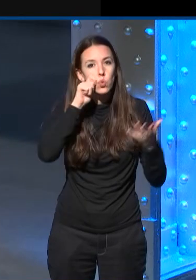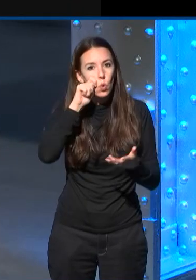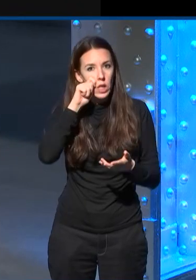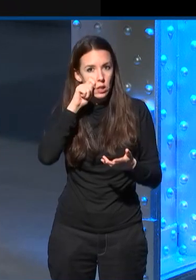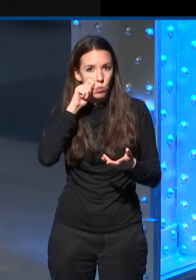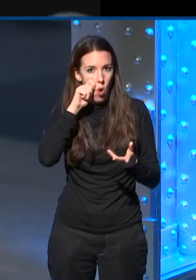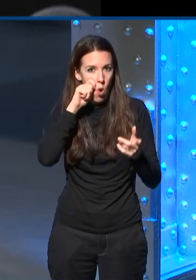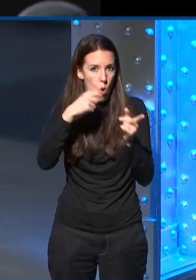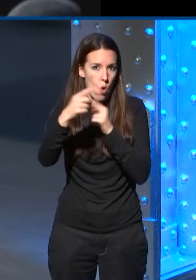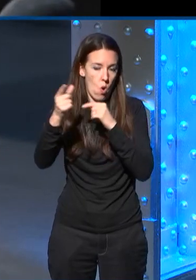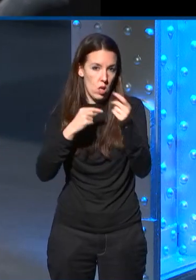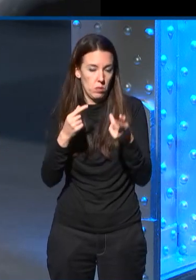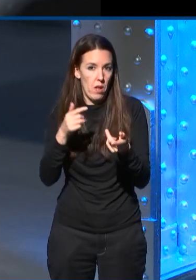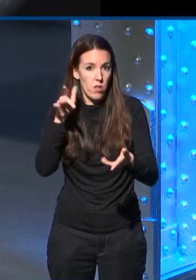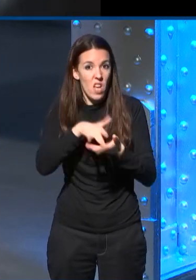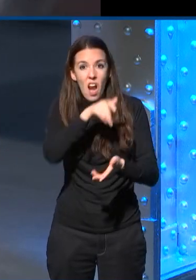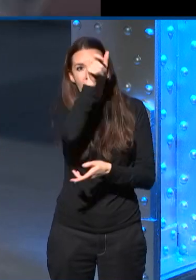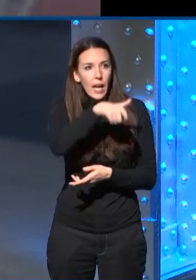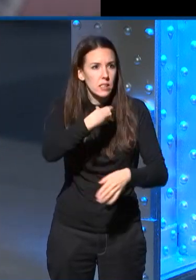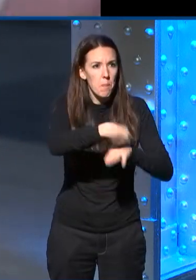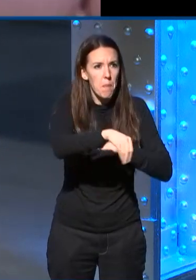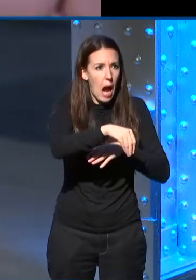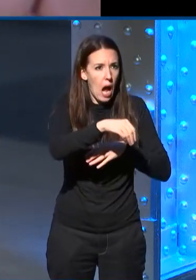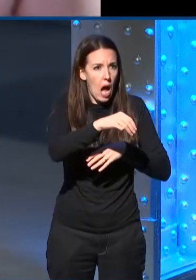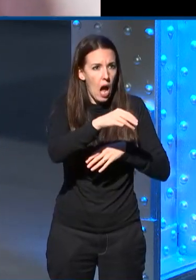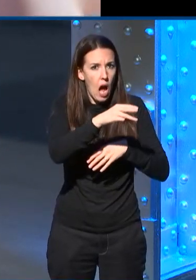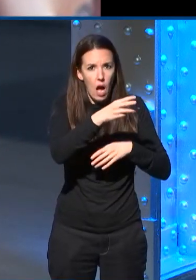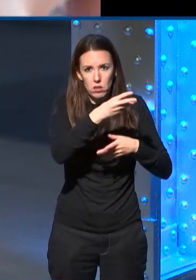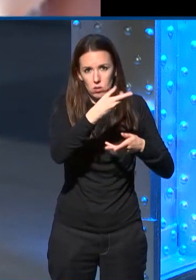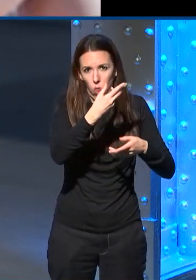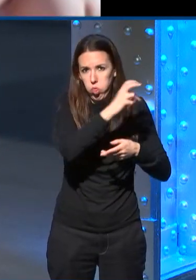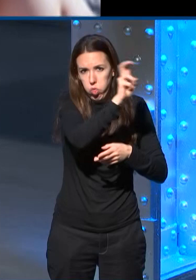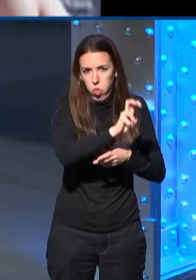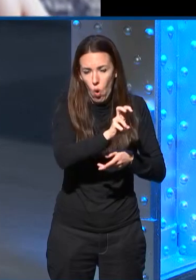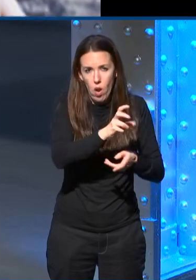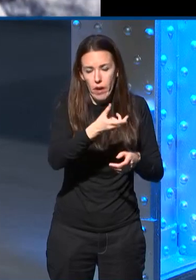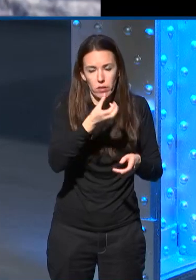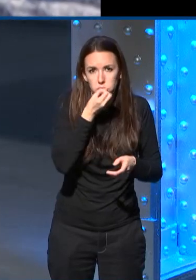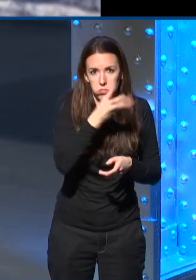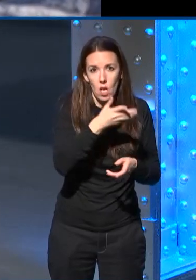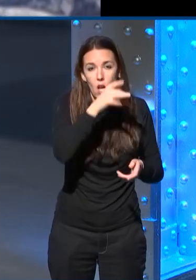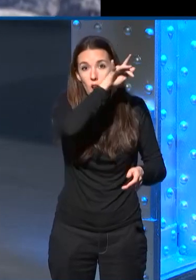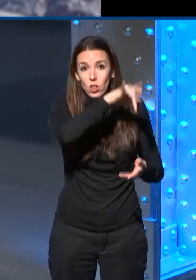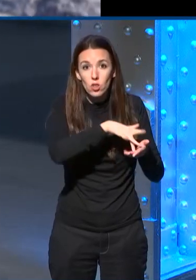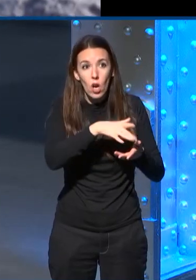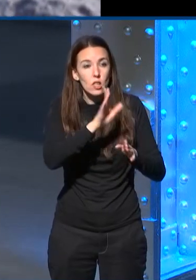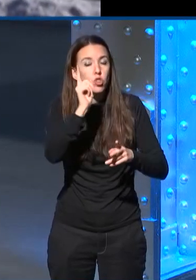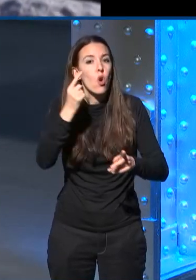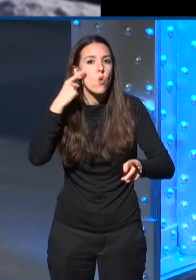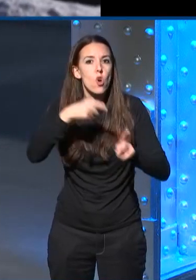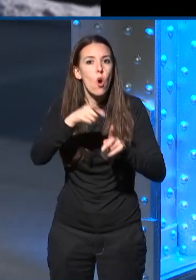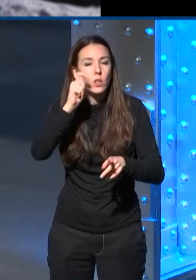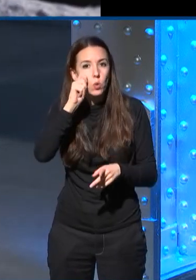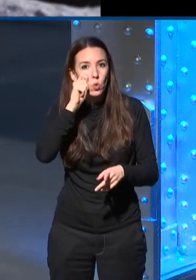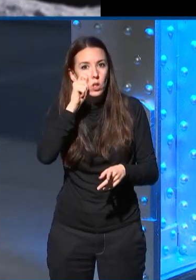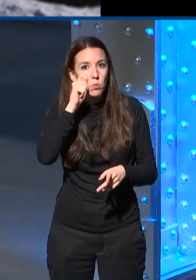espacial. Gente que paga $100.000, una cosa así, y en su Spaceship One o 2, pues irá al espacio a hacer turismo. Pero no este